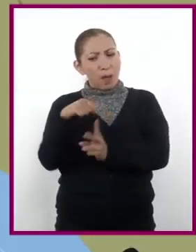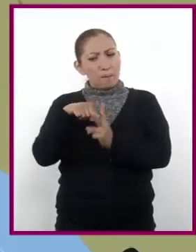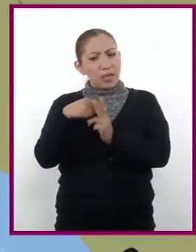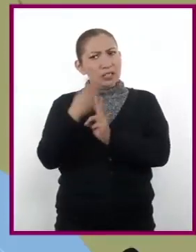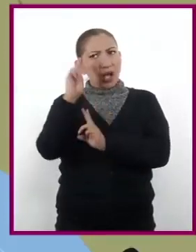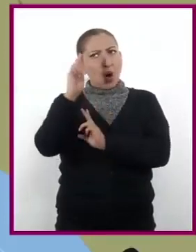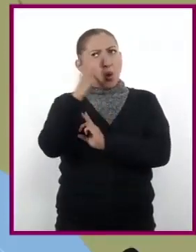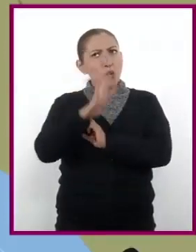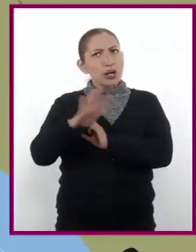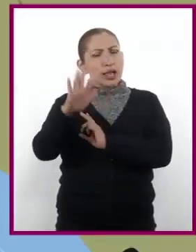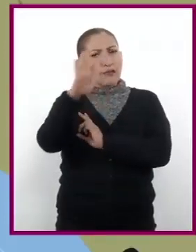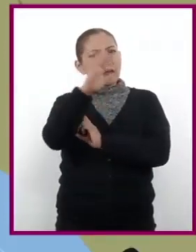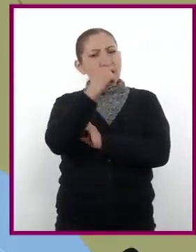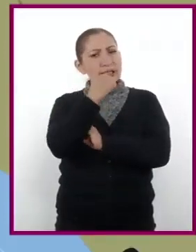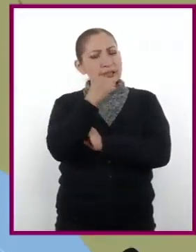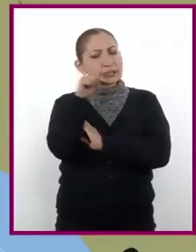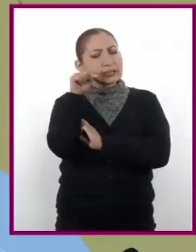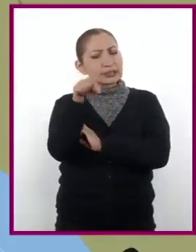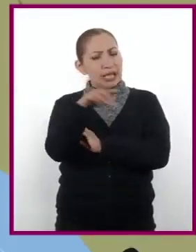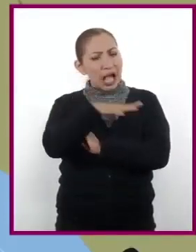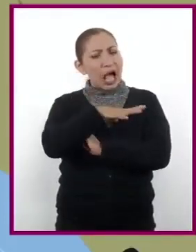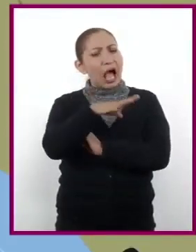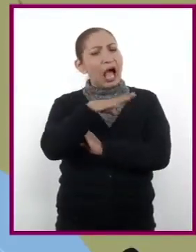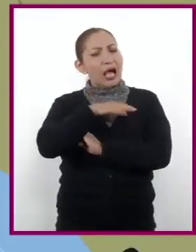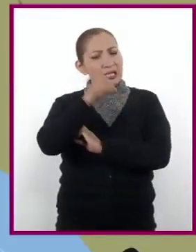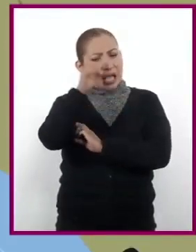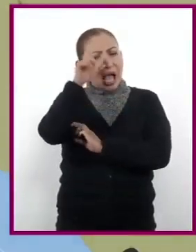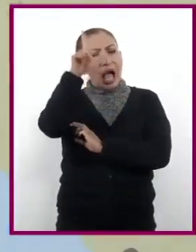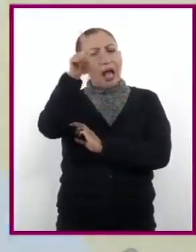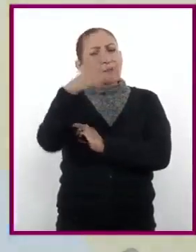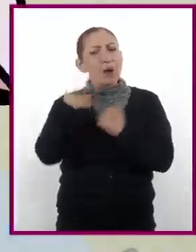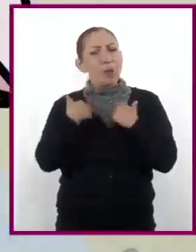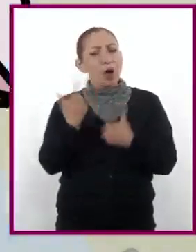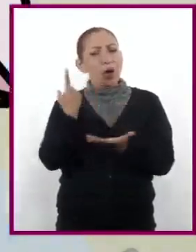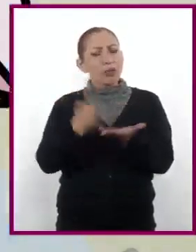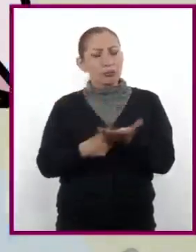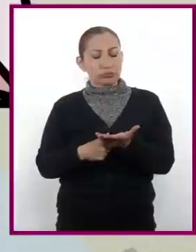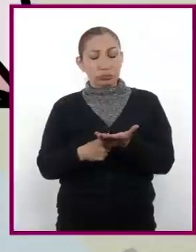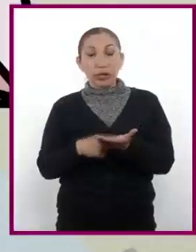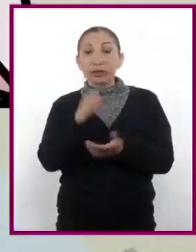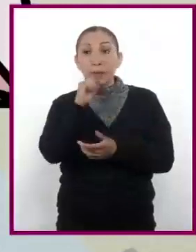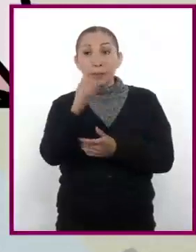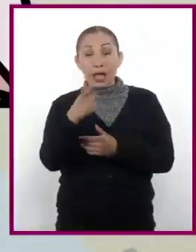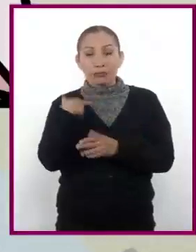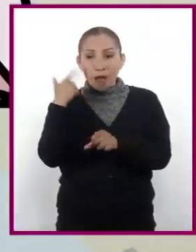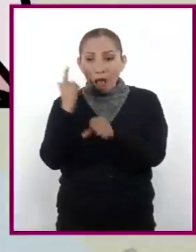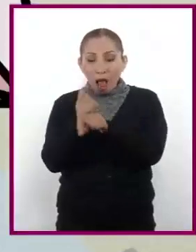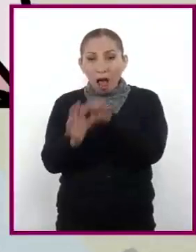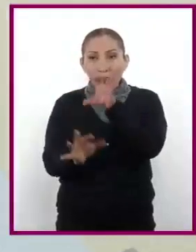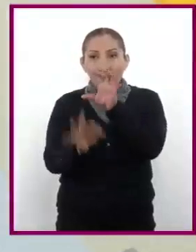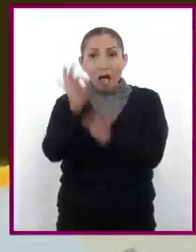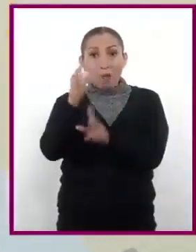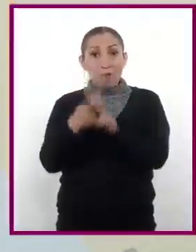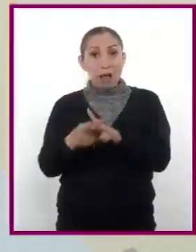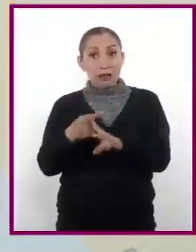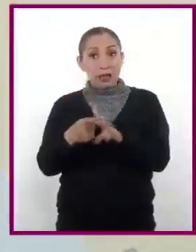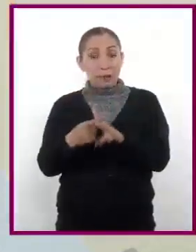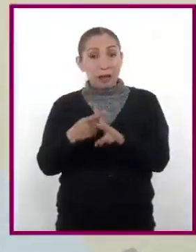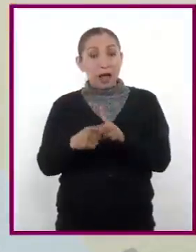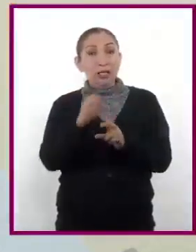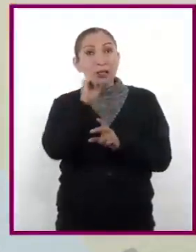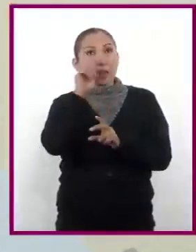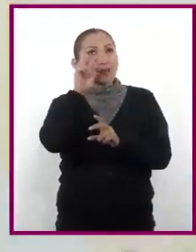al universo y la que constituía el alma de los seres vivos. También hizo grandes descubrimientos matemáticos